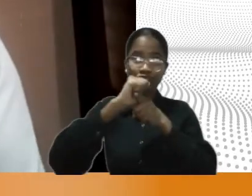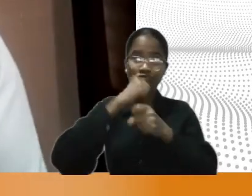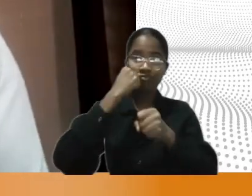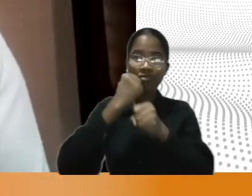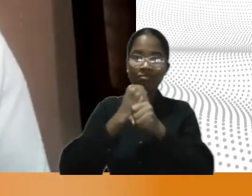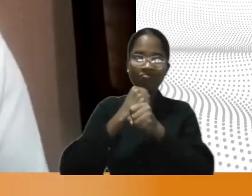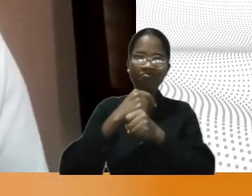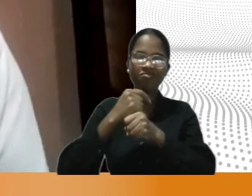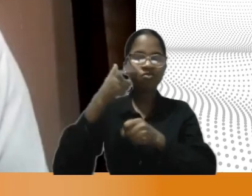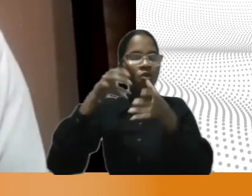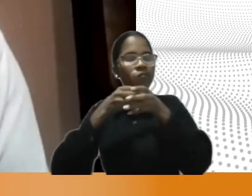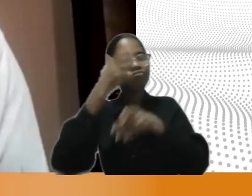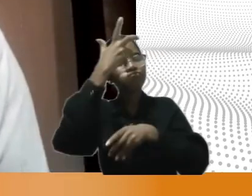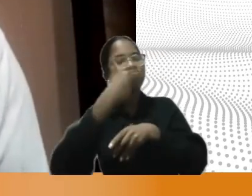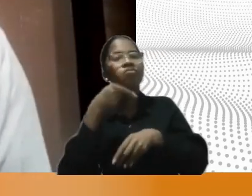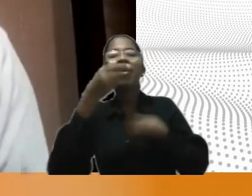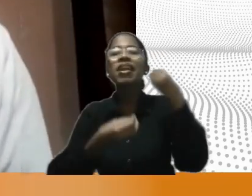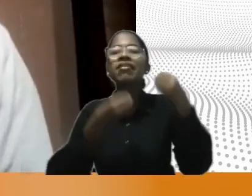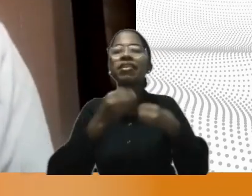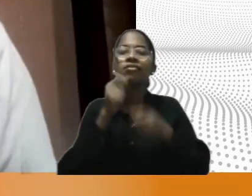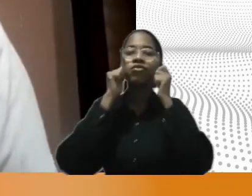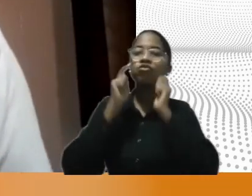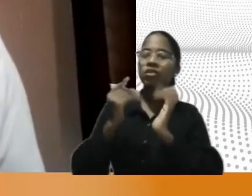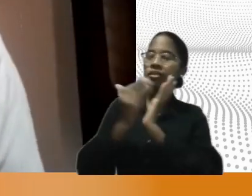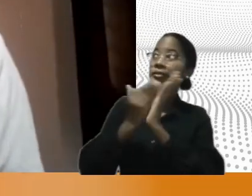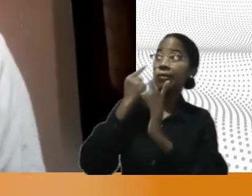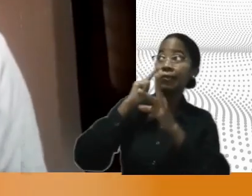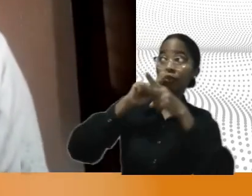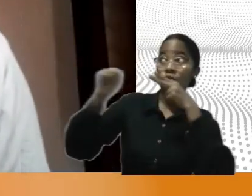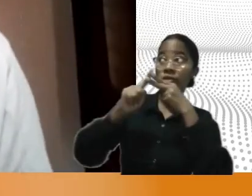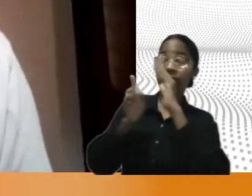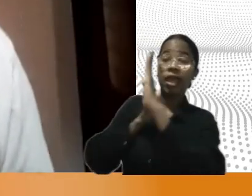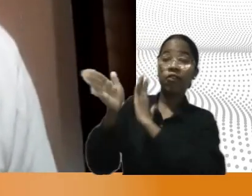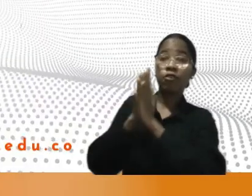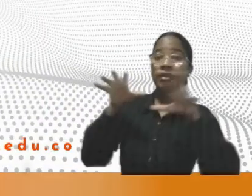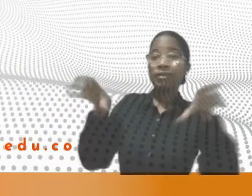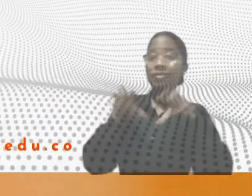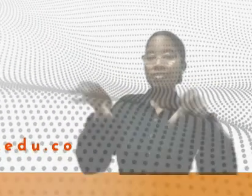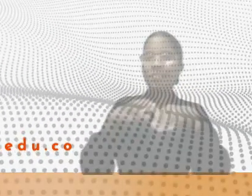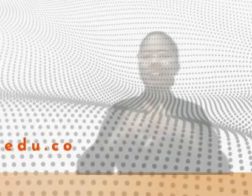realizar quincenalmente bitácoras, señalando las actividades que realiza.